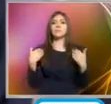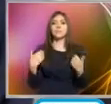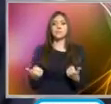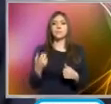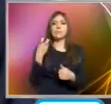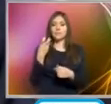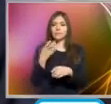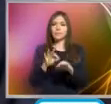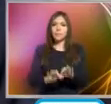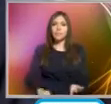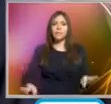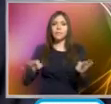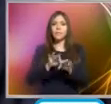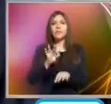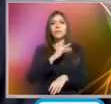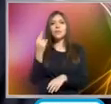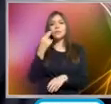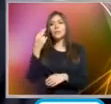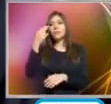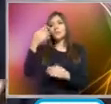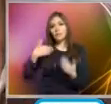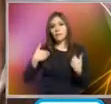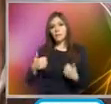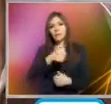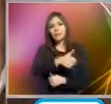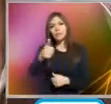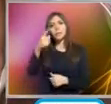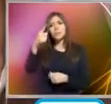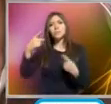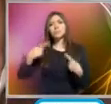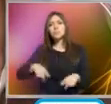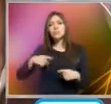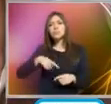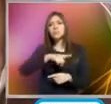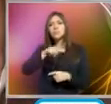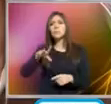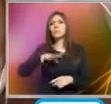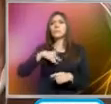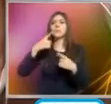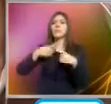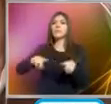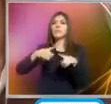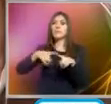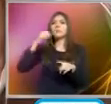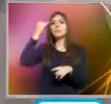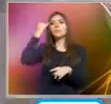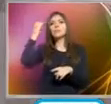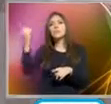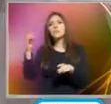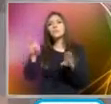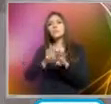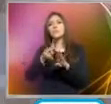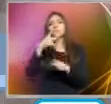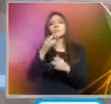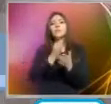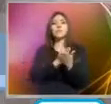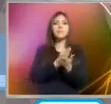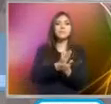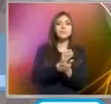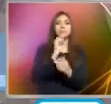como importante que entendamos que cada persona puede tener como una idea diferente de la fidelidad. Claro. Y necesitamos llegar a acuerdos. Ahora